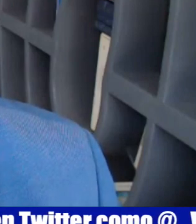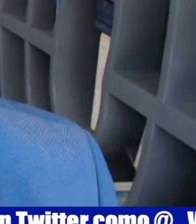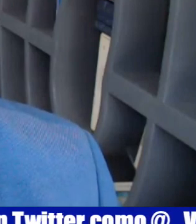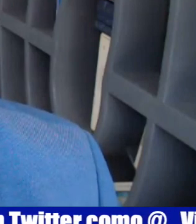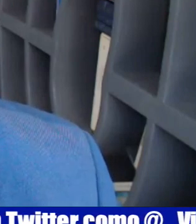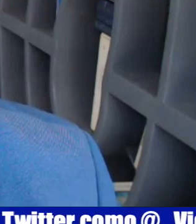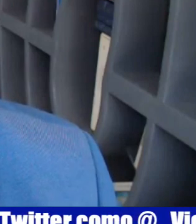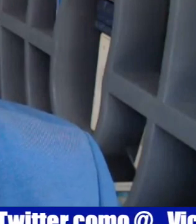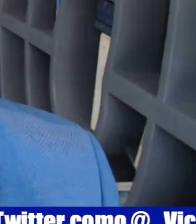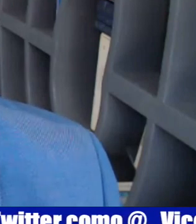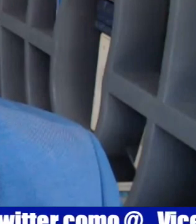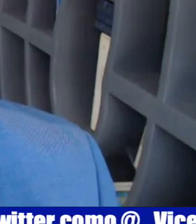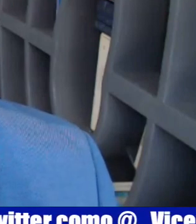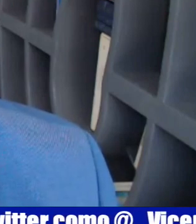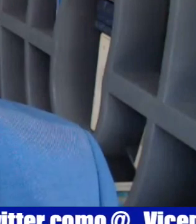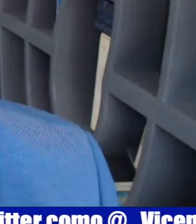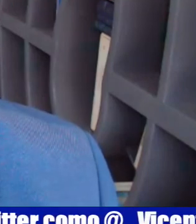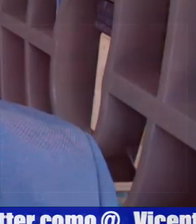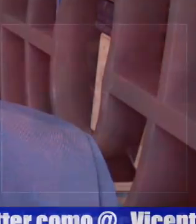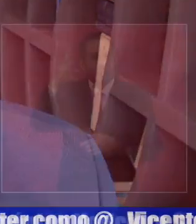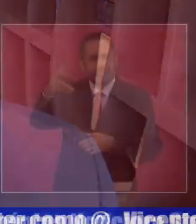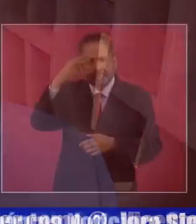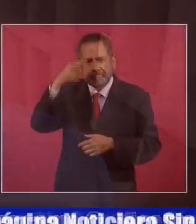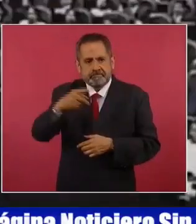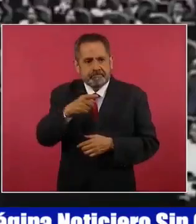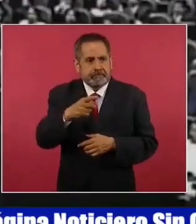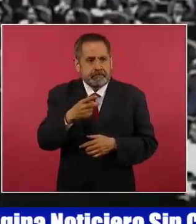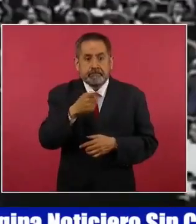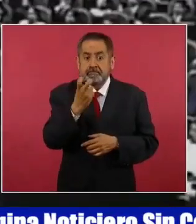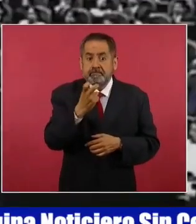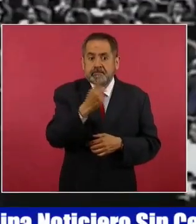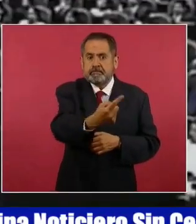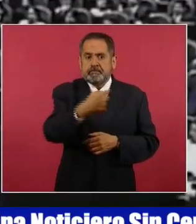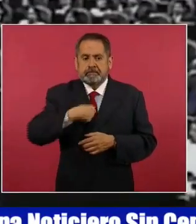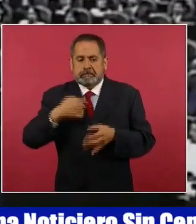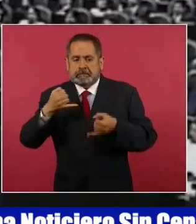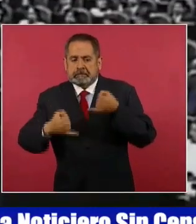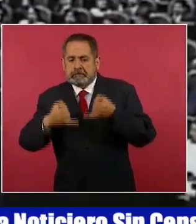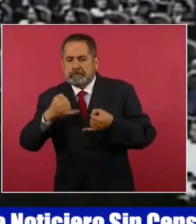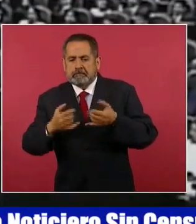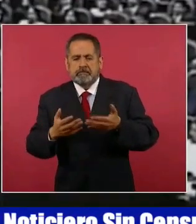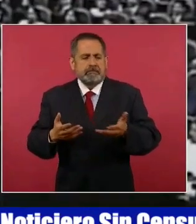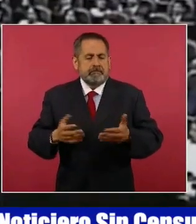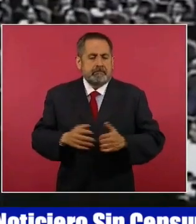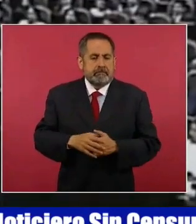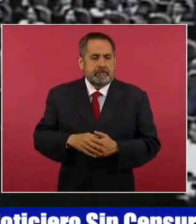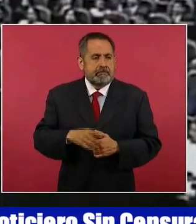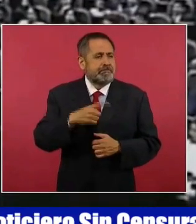insisto, marca un antes y un después en la carrera política del ahora presidente de la República.